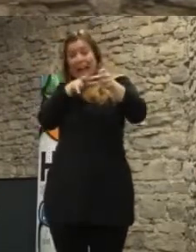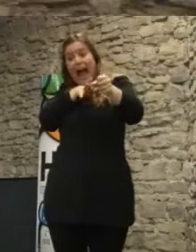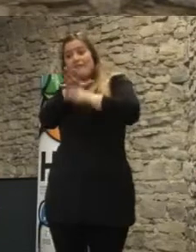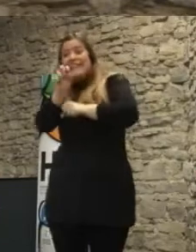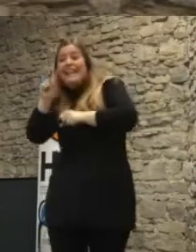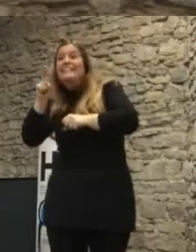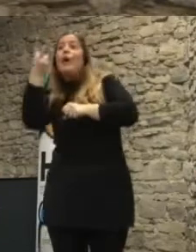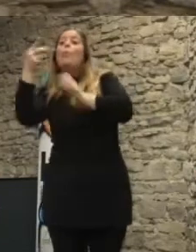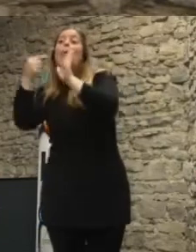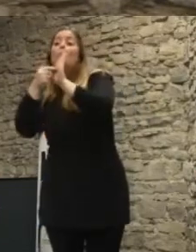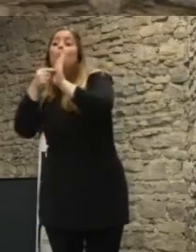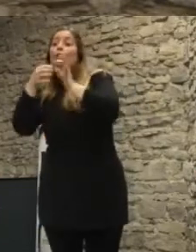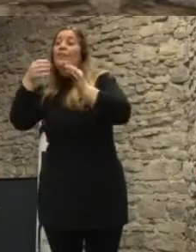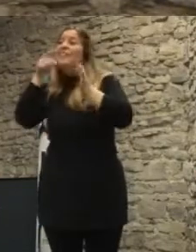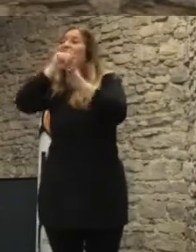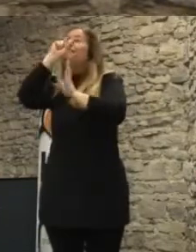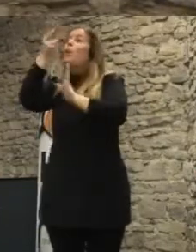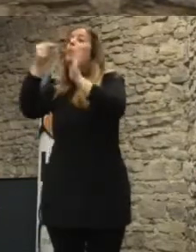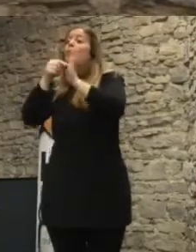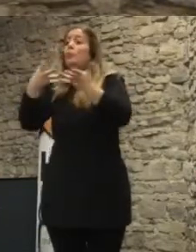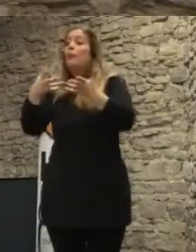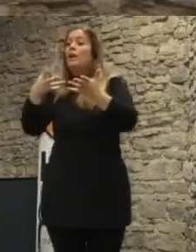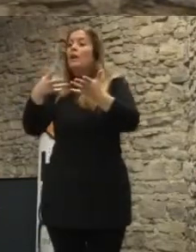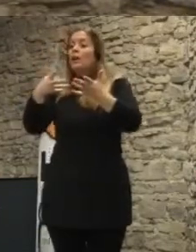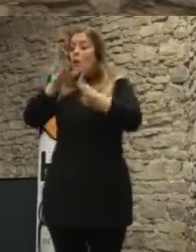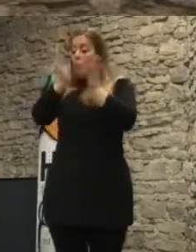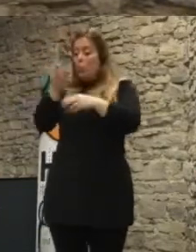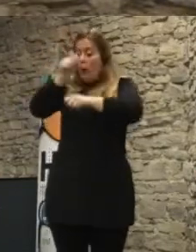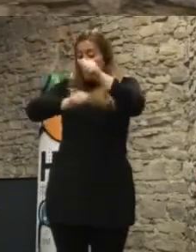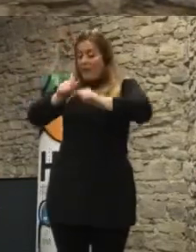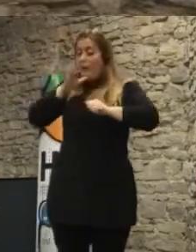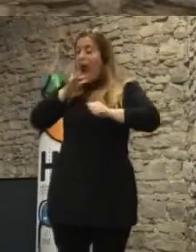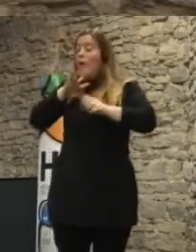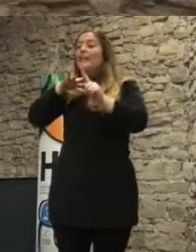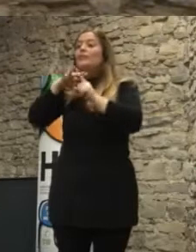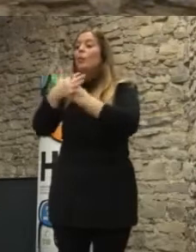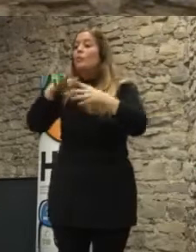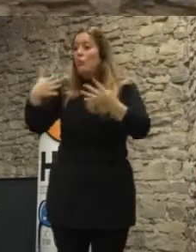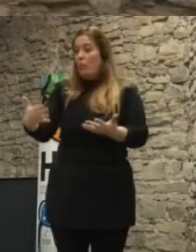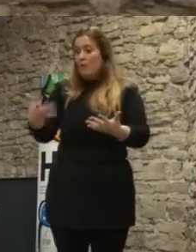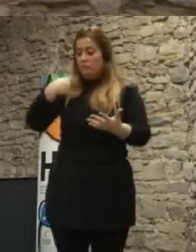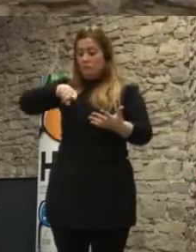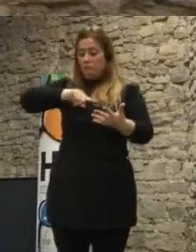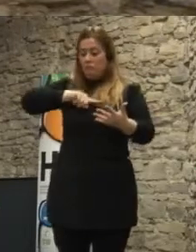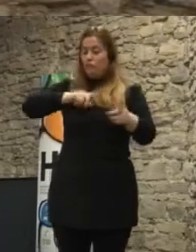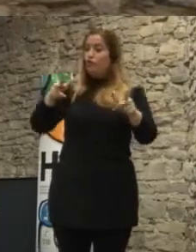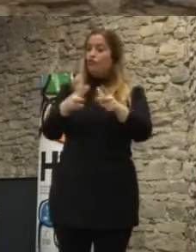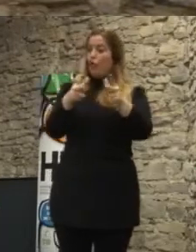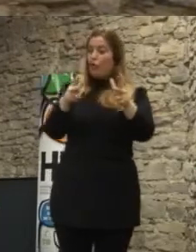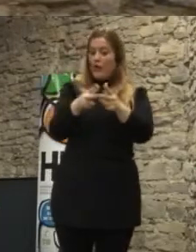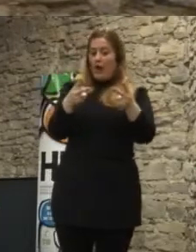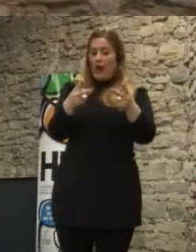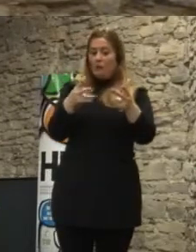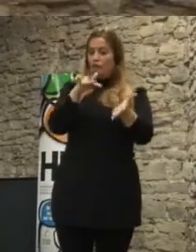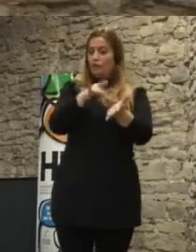cómo estamos en el mundo asociativo. Vivimos en una sociedad, y aquí el concepto es diversidad, vivimos en una